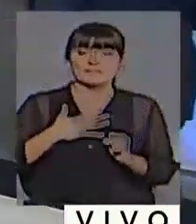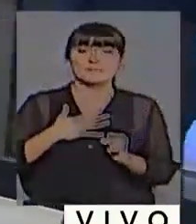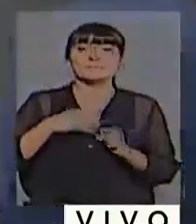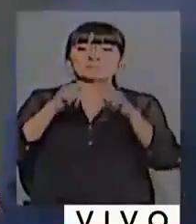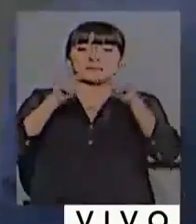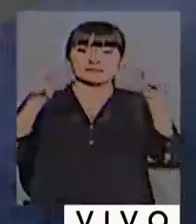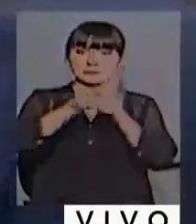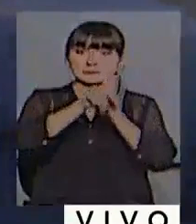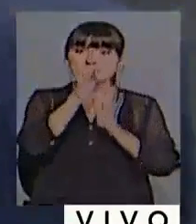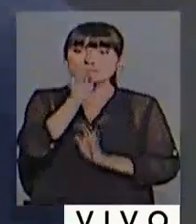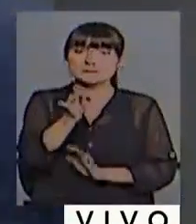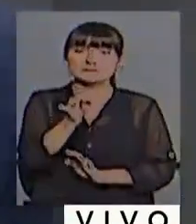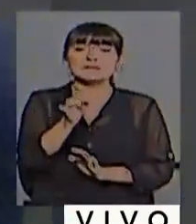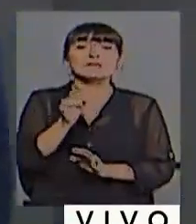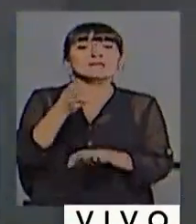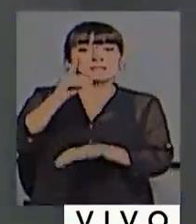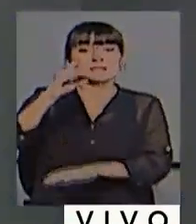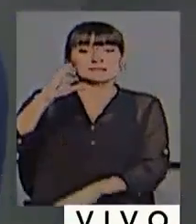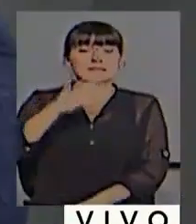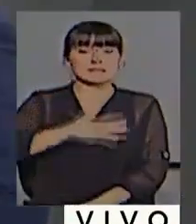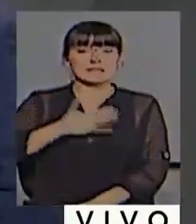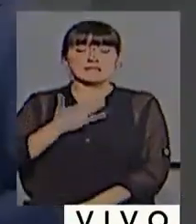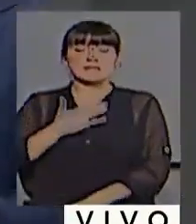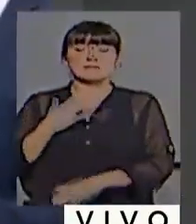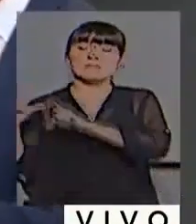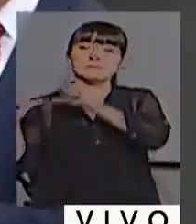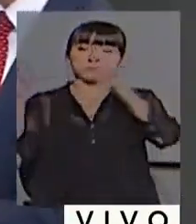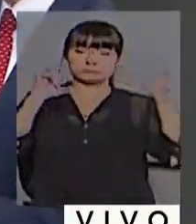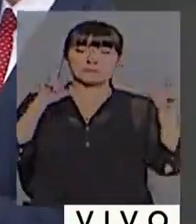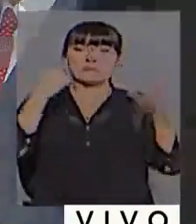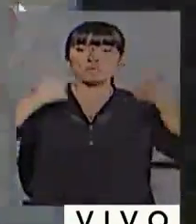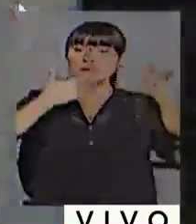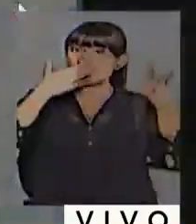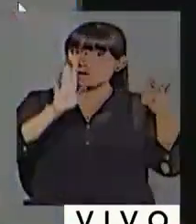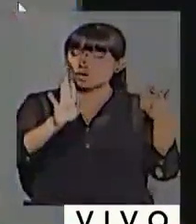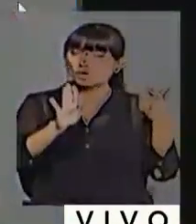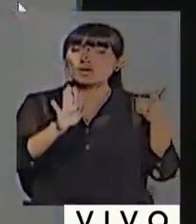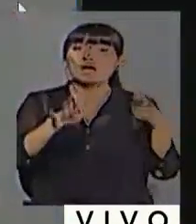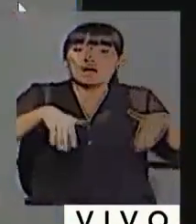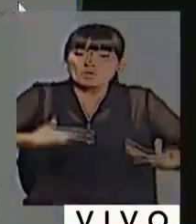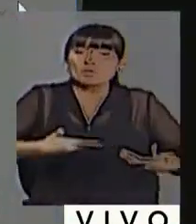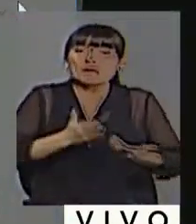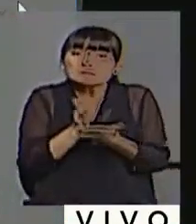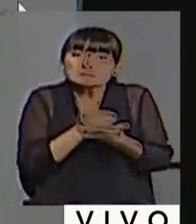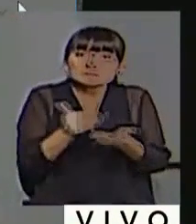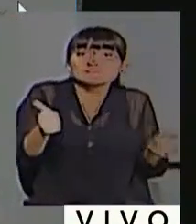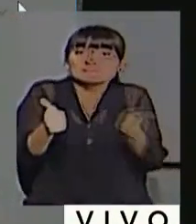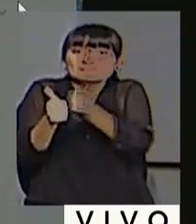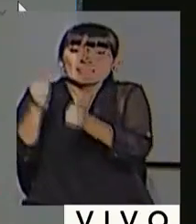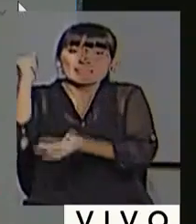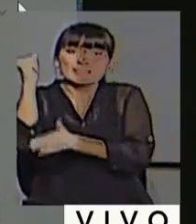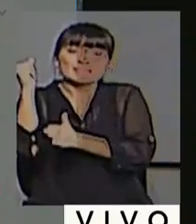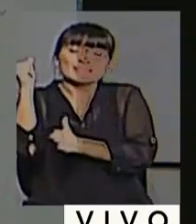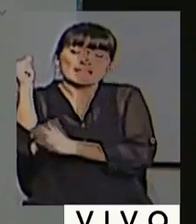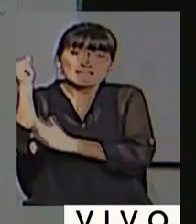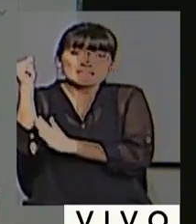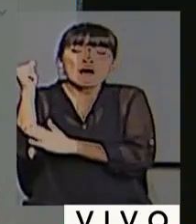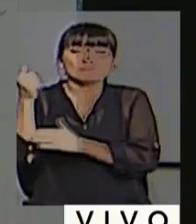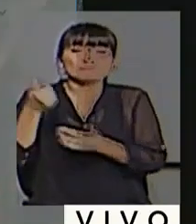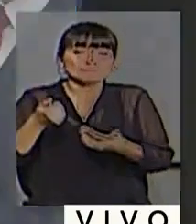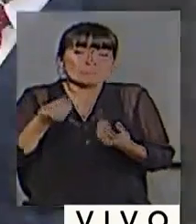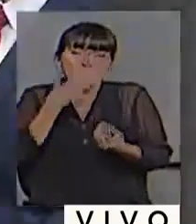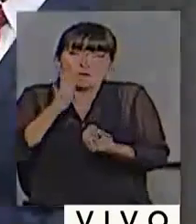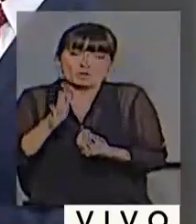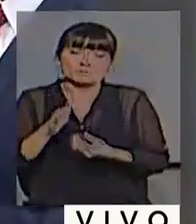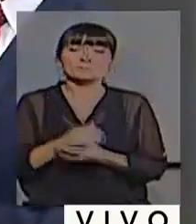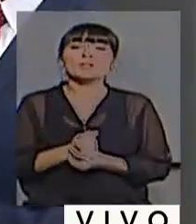quiere mejorar su presencia política estratégicamente, ahora le conviene acercarse a la derecha. Eso dice Claudio Valdés. Y otro Twitter que tenemos